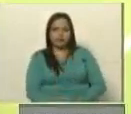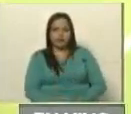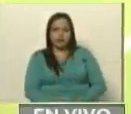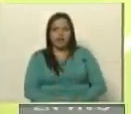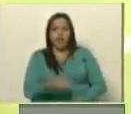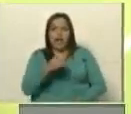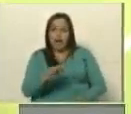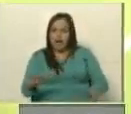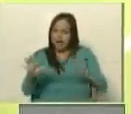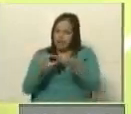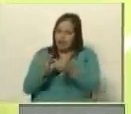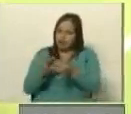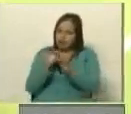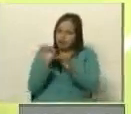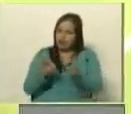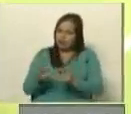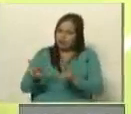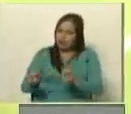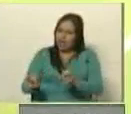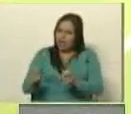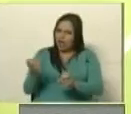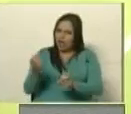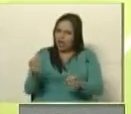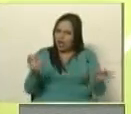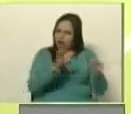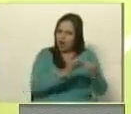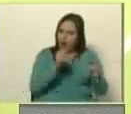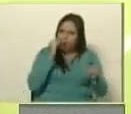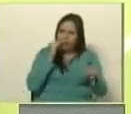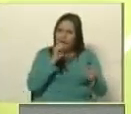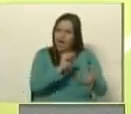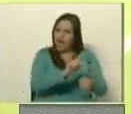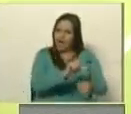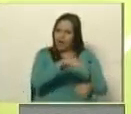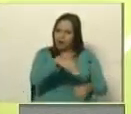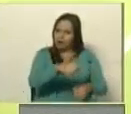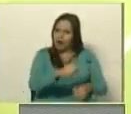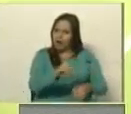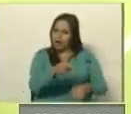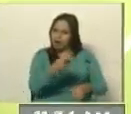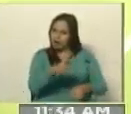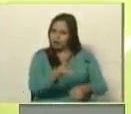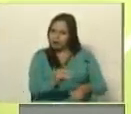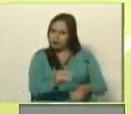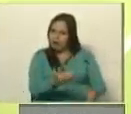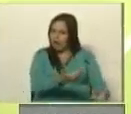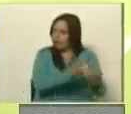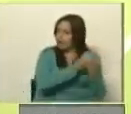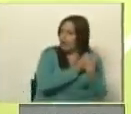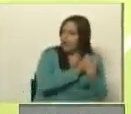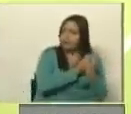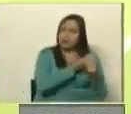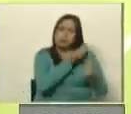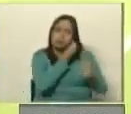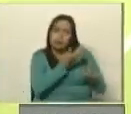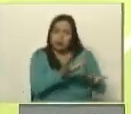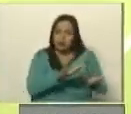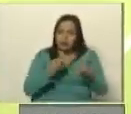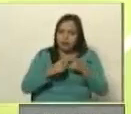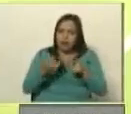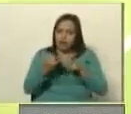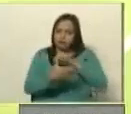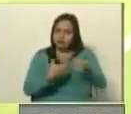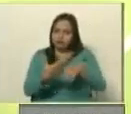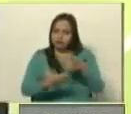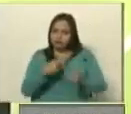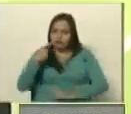manera extraña con su verdugo, que es Almagro, ¿no? Sale abrazándose con Almagro y resulta que hay una crisis política en